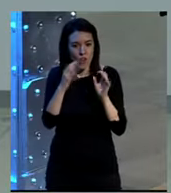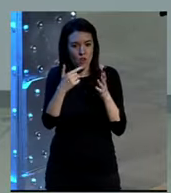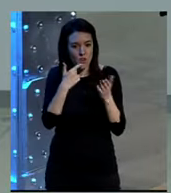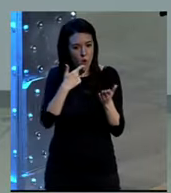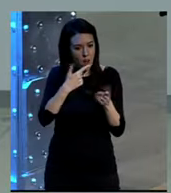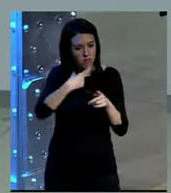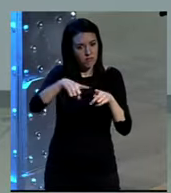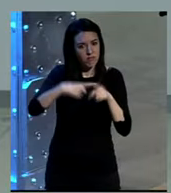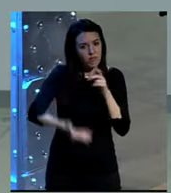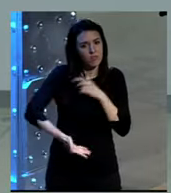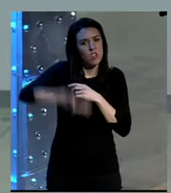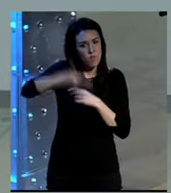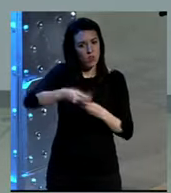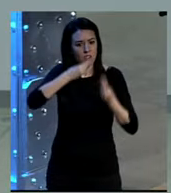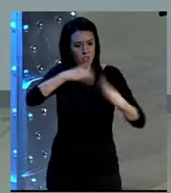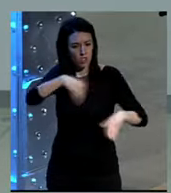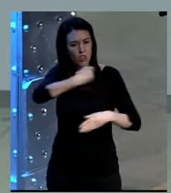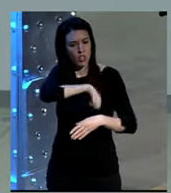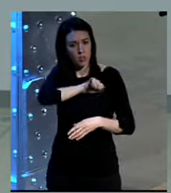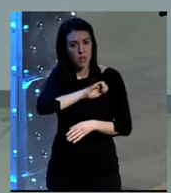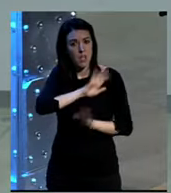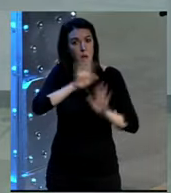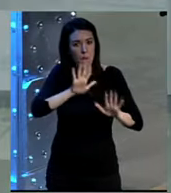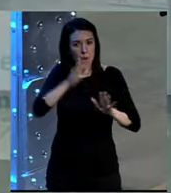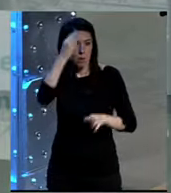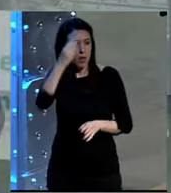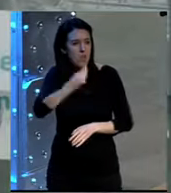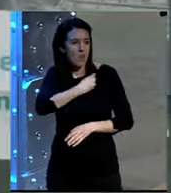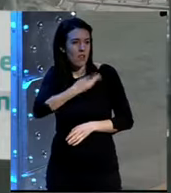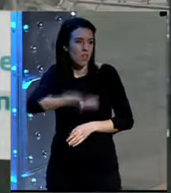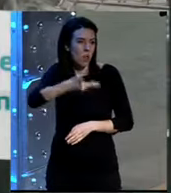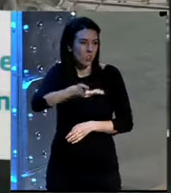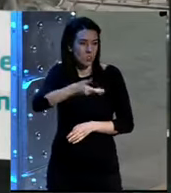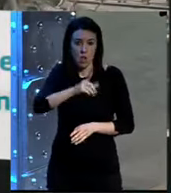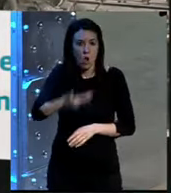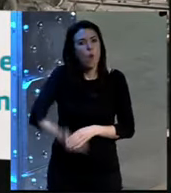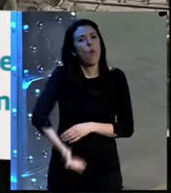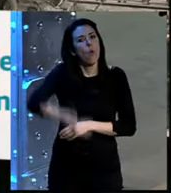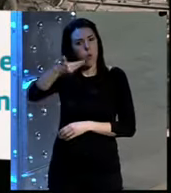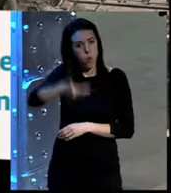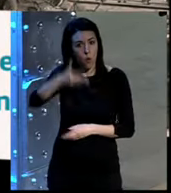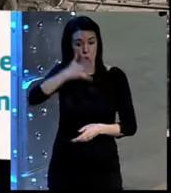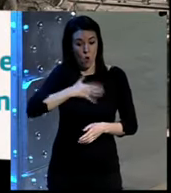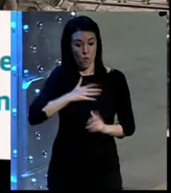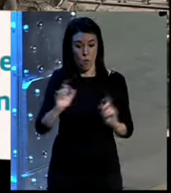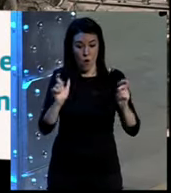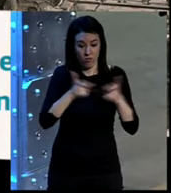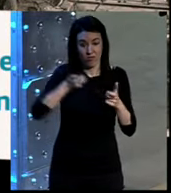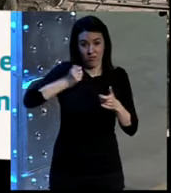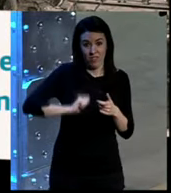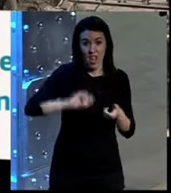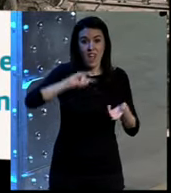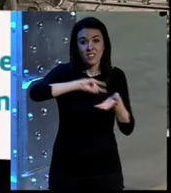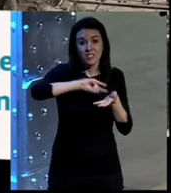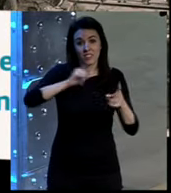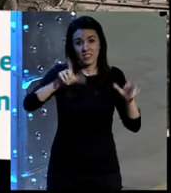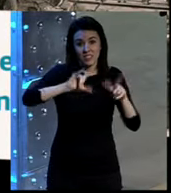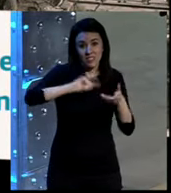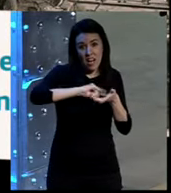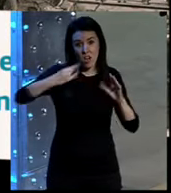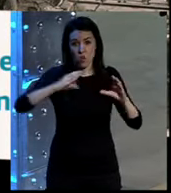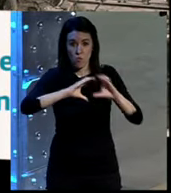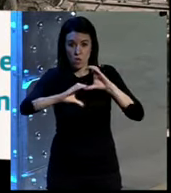ente importante de la historia de España, pero mucho más importante de lo que pensamos, porque los que somos de las telecomunicaciones y estamos acostumbrados a ver los